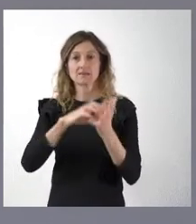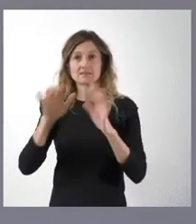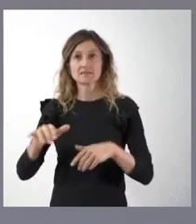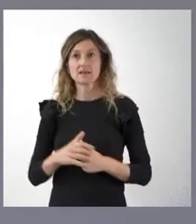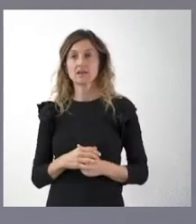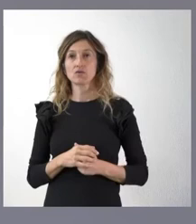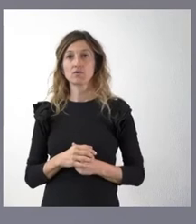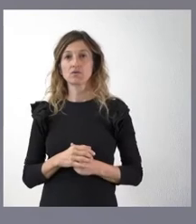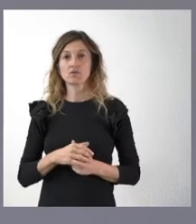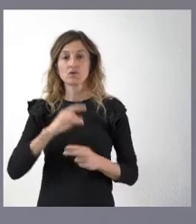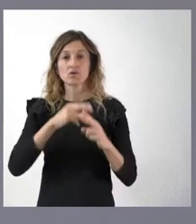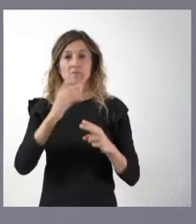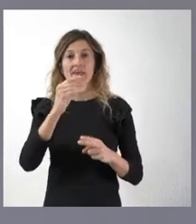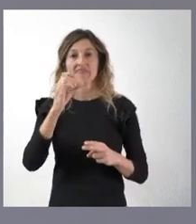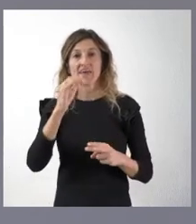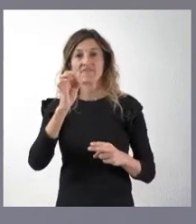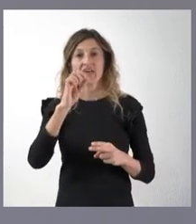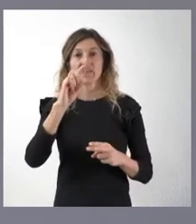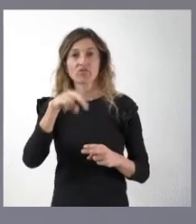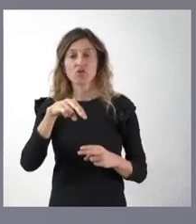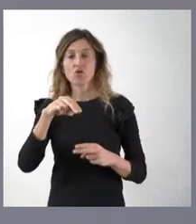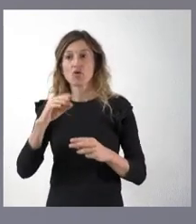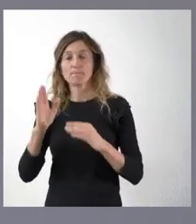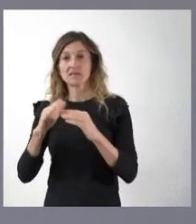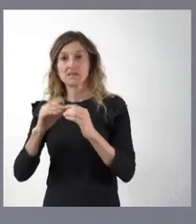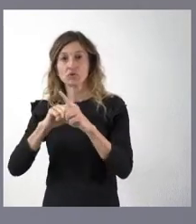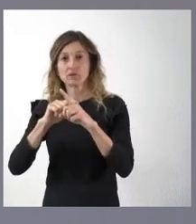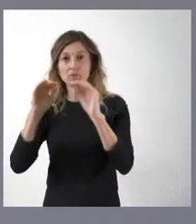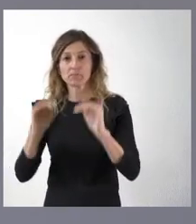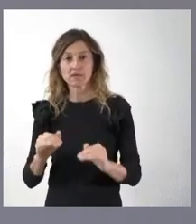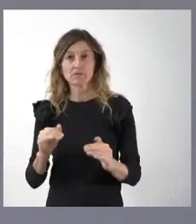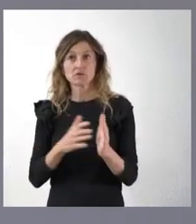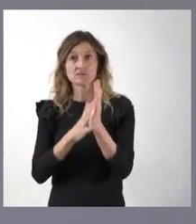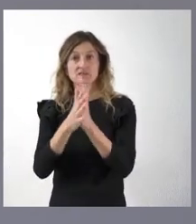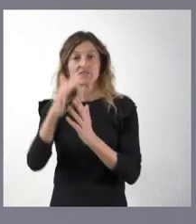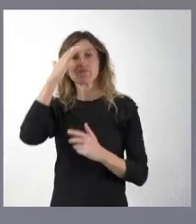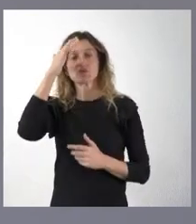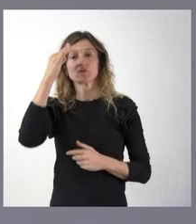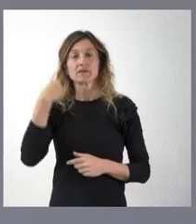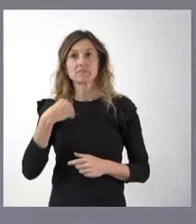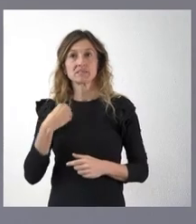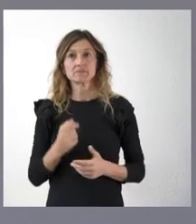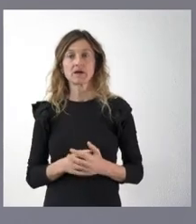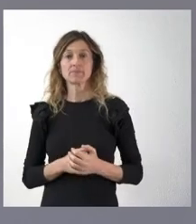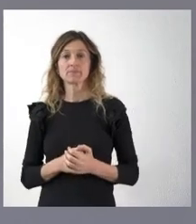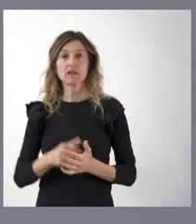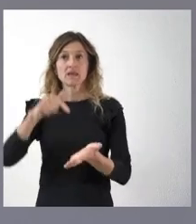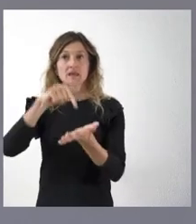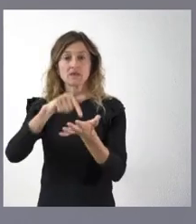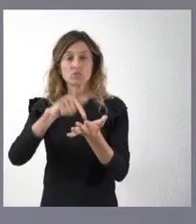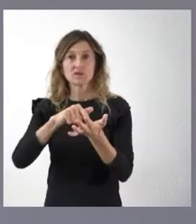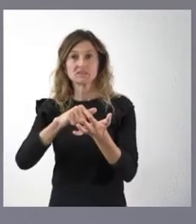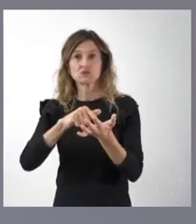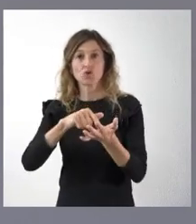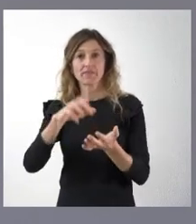llámese de fracción llámese bajada el tipo de grave mínimo En definitiva lo que estamos hablando es la misma filosofía que es bajar el impuesto sobre la renta